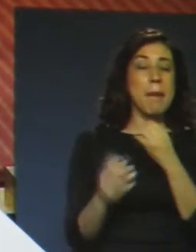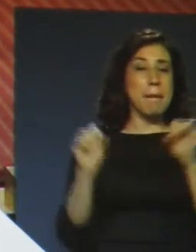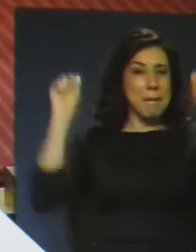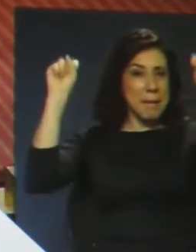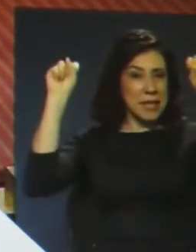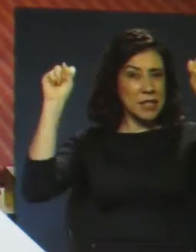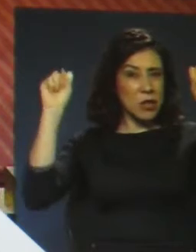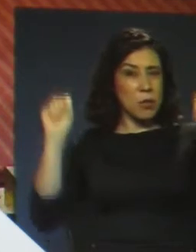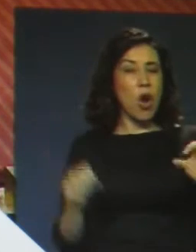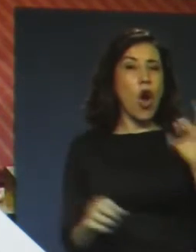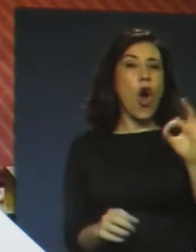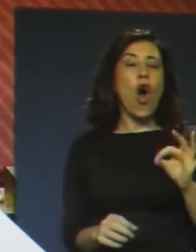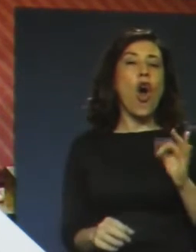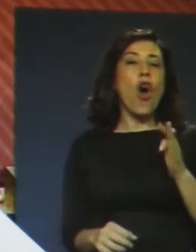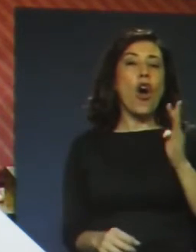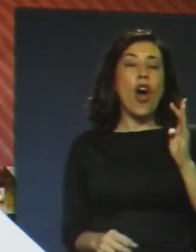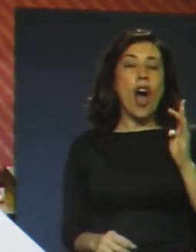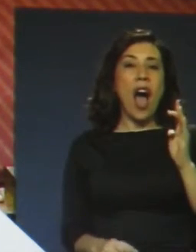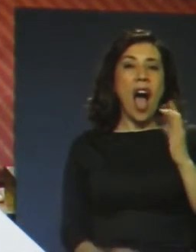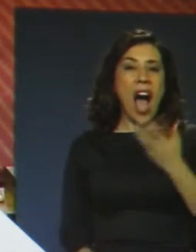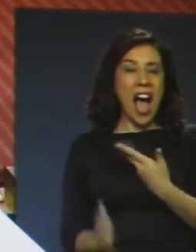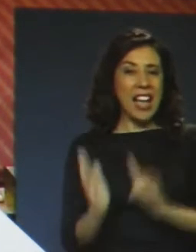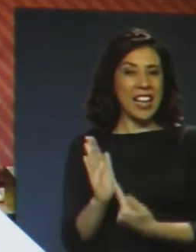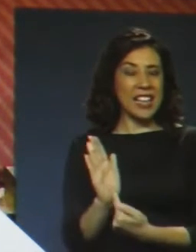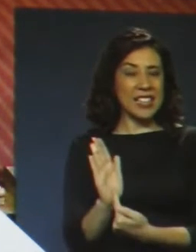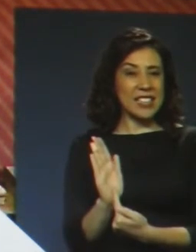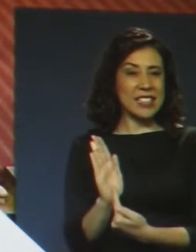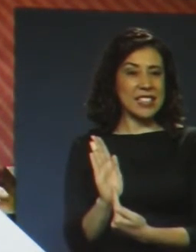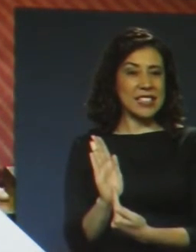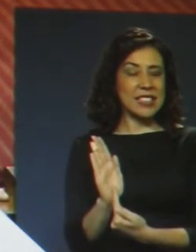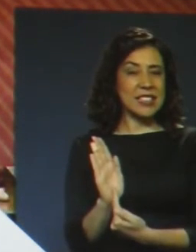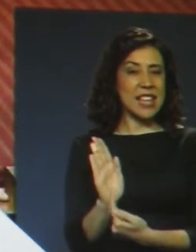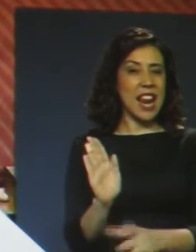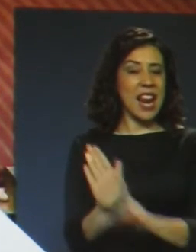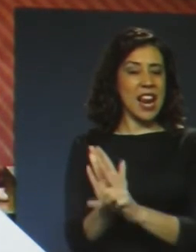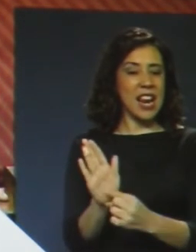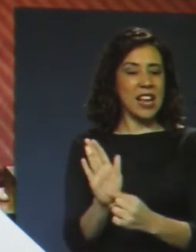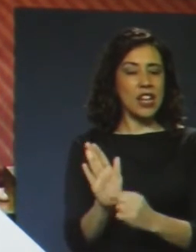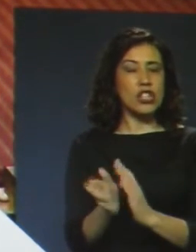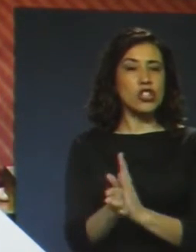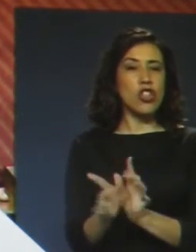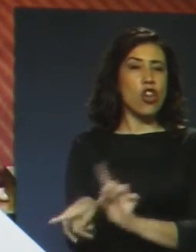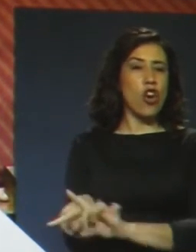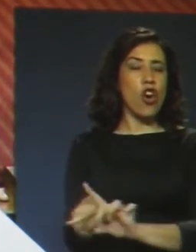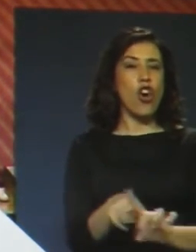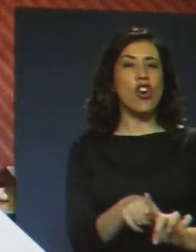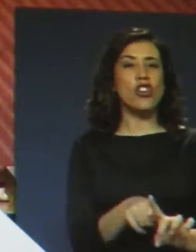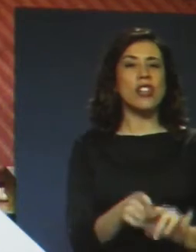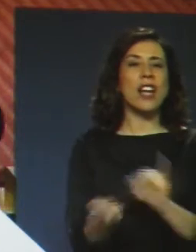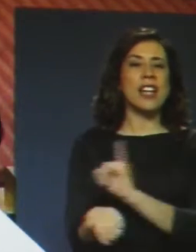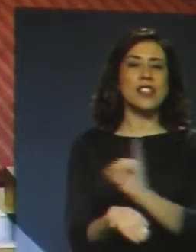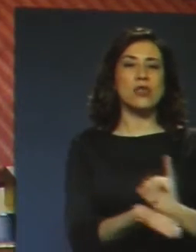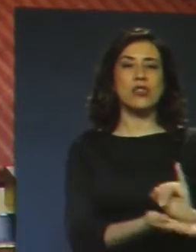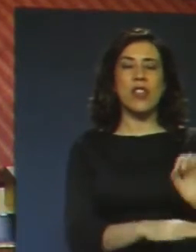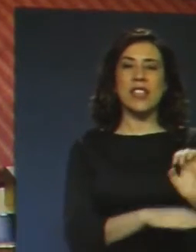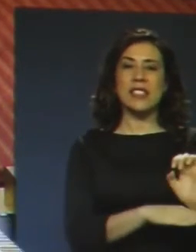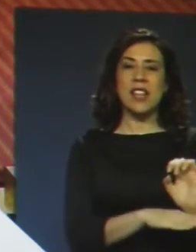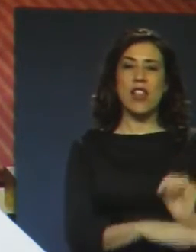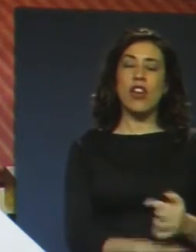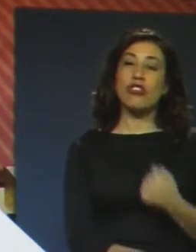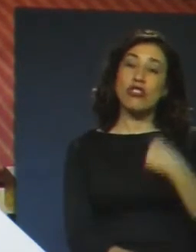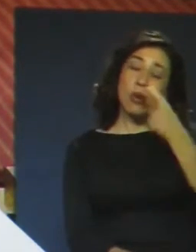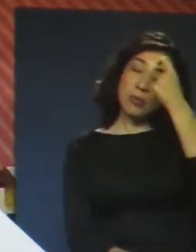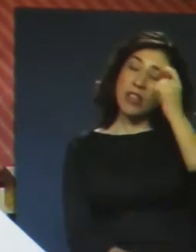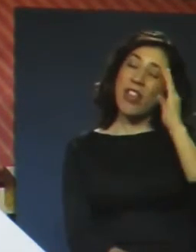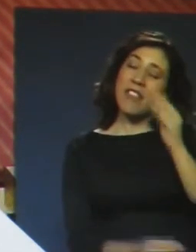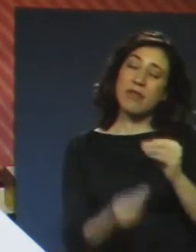Público? ¿O tendrán esta legitimación todos los otros entes del Estado? Creo que habría